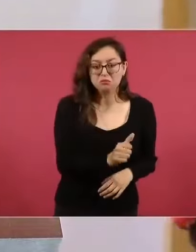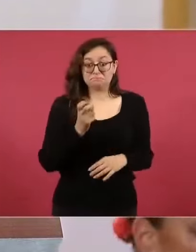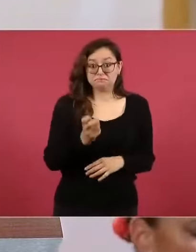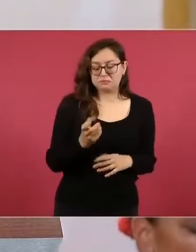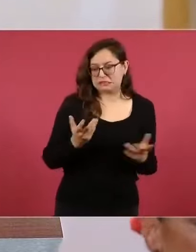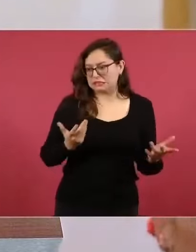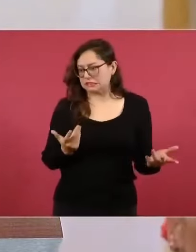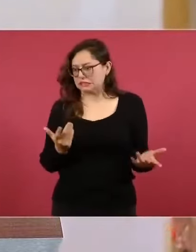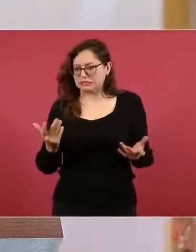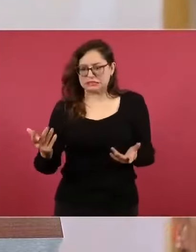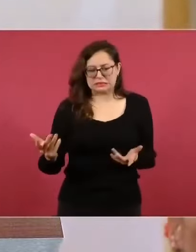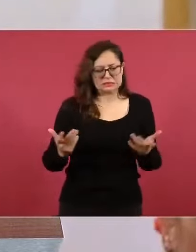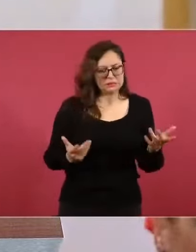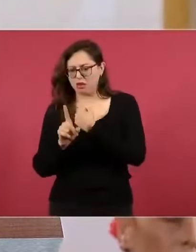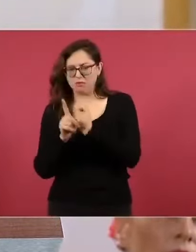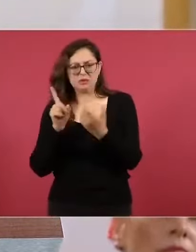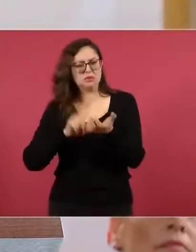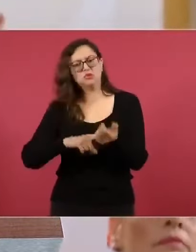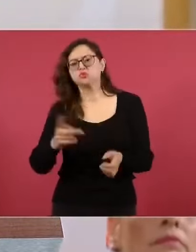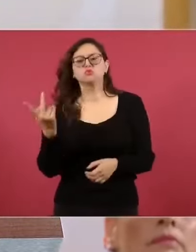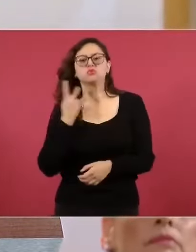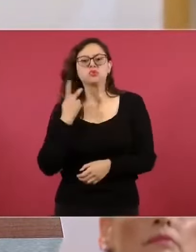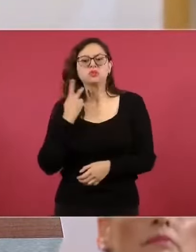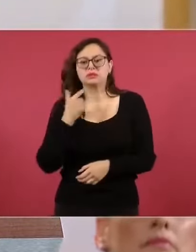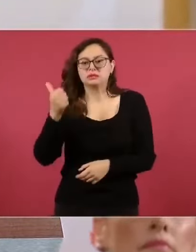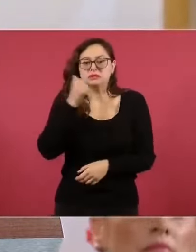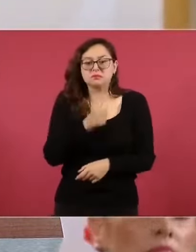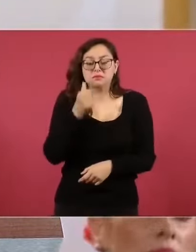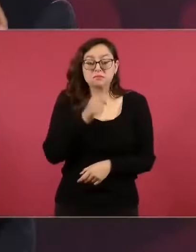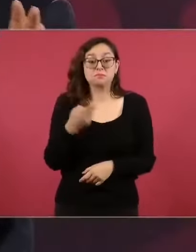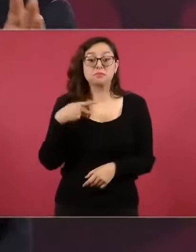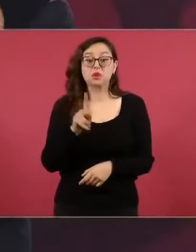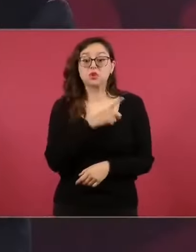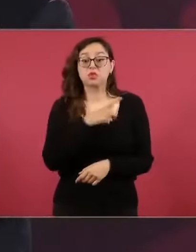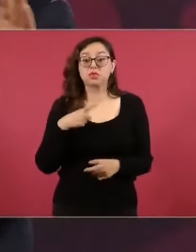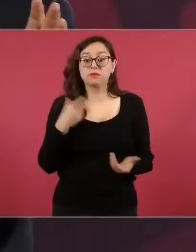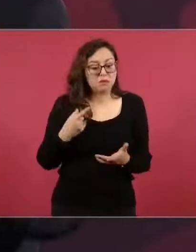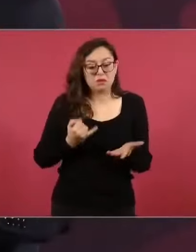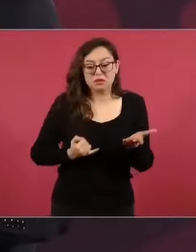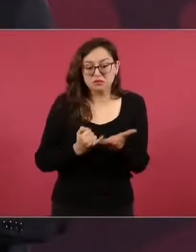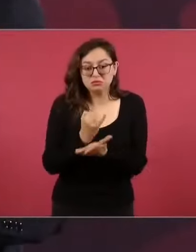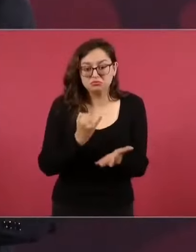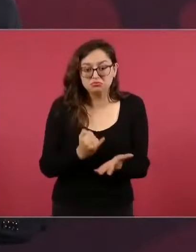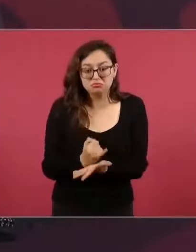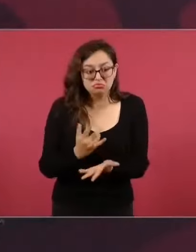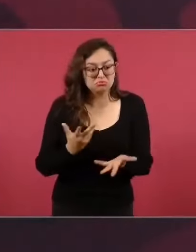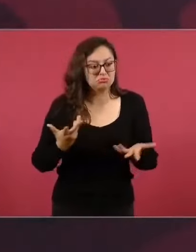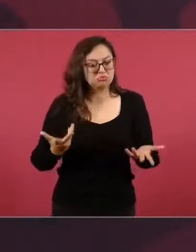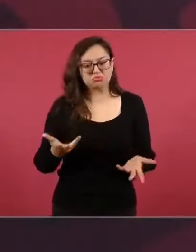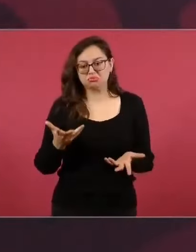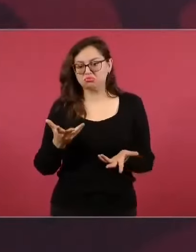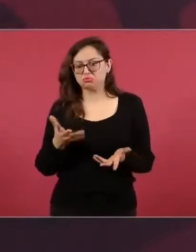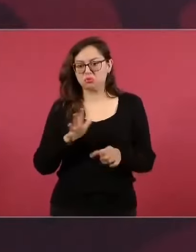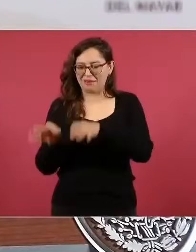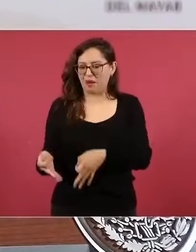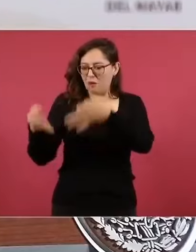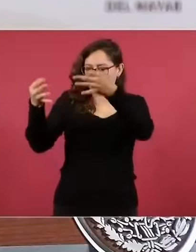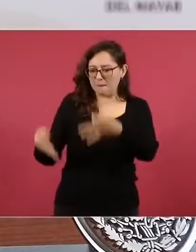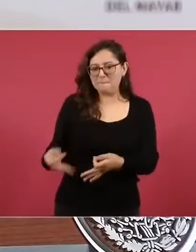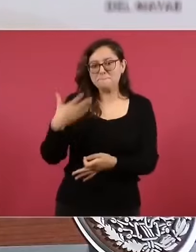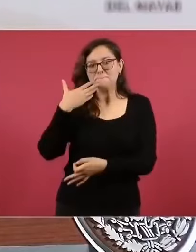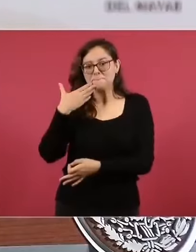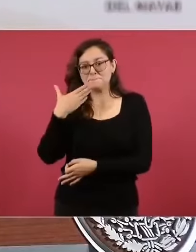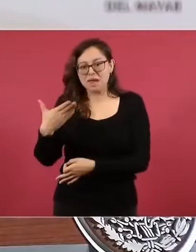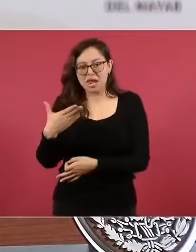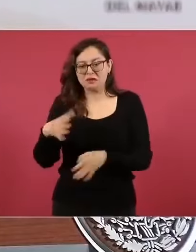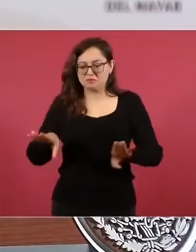optar entre inconvenientes y es Buscar el equilibrio entre la eficacia y